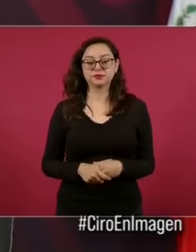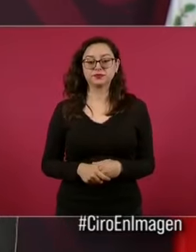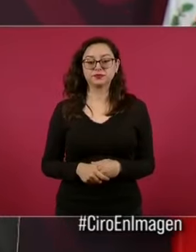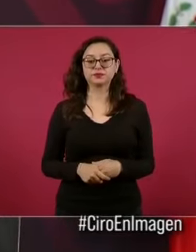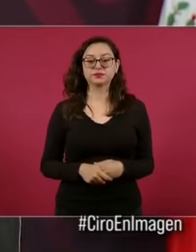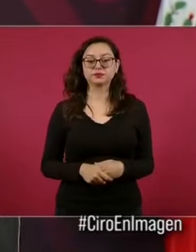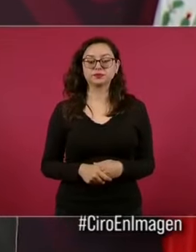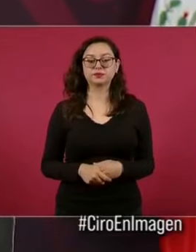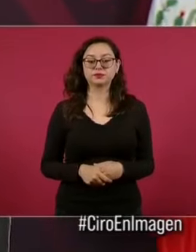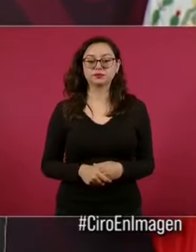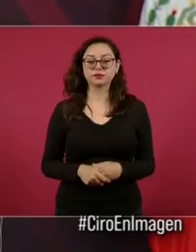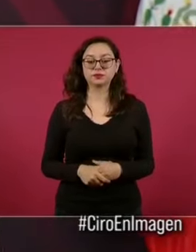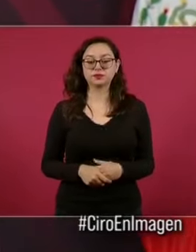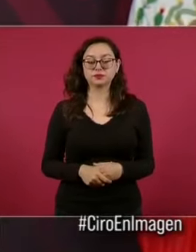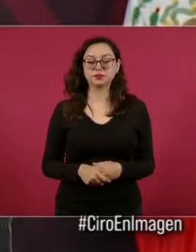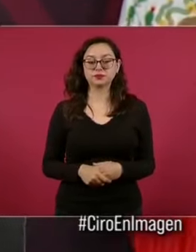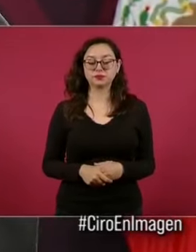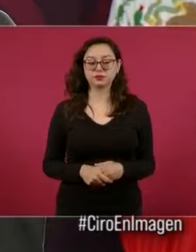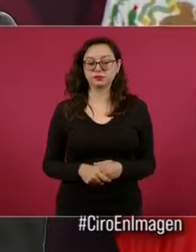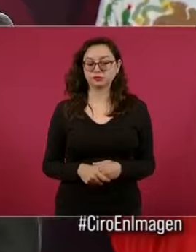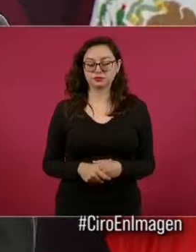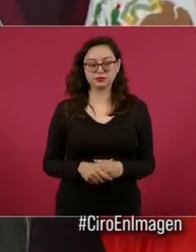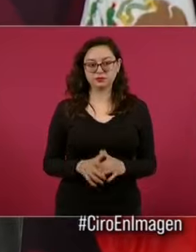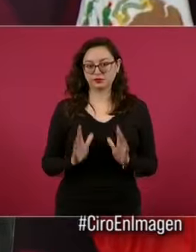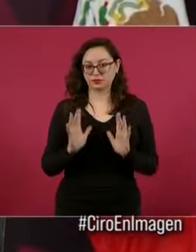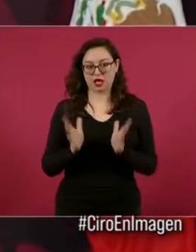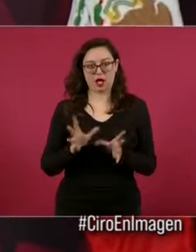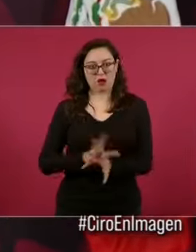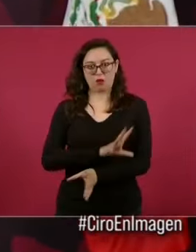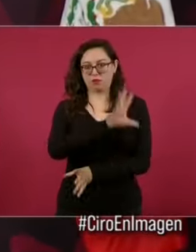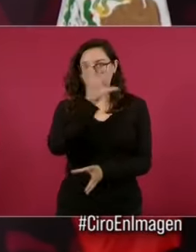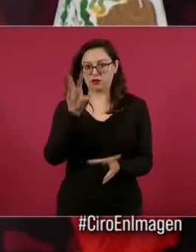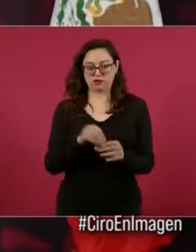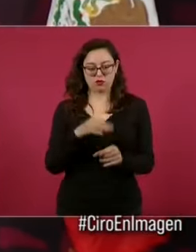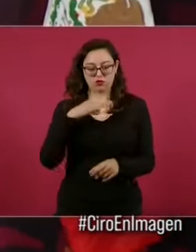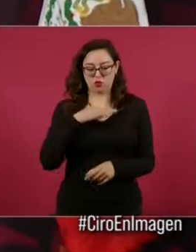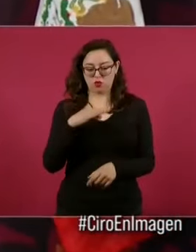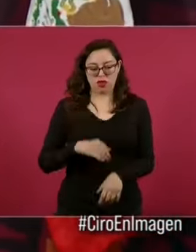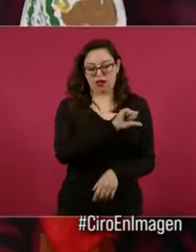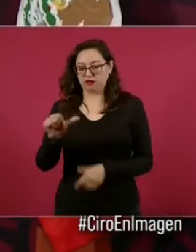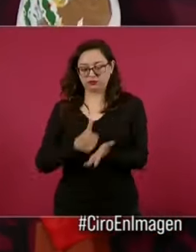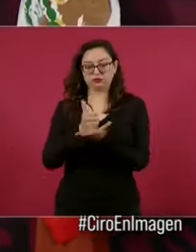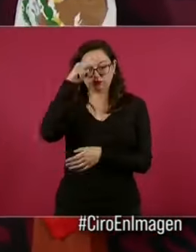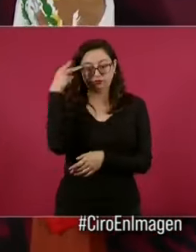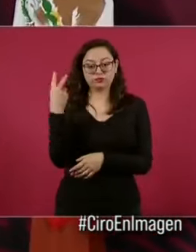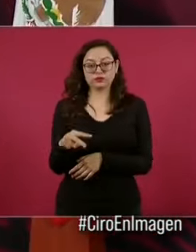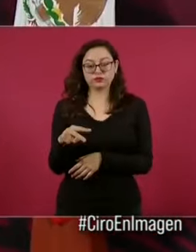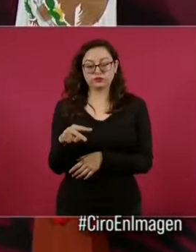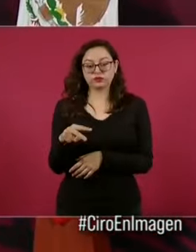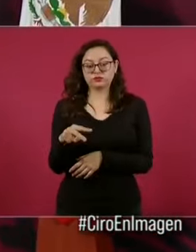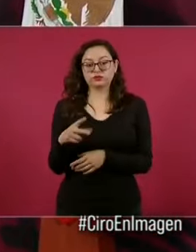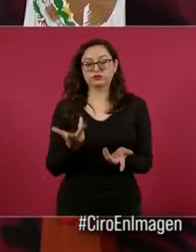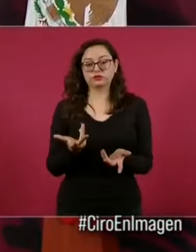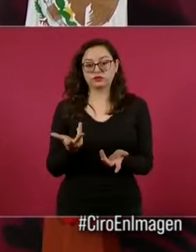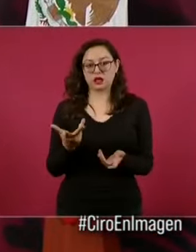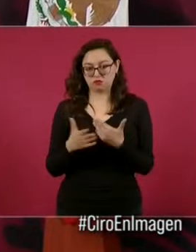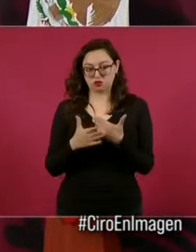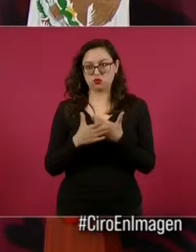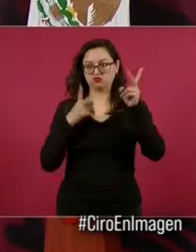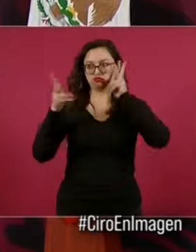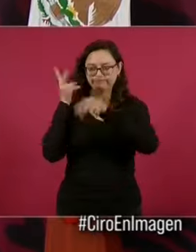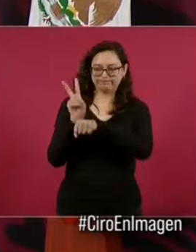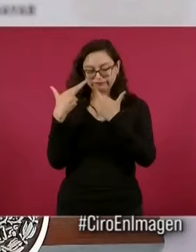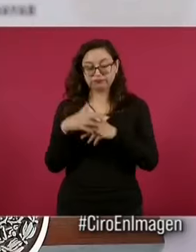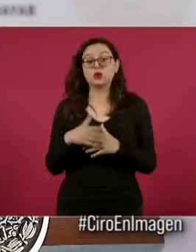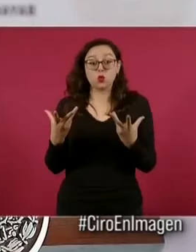a más tardar. Ya se termina con el tren. Hasta diciembre,